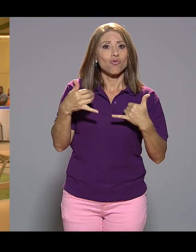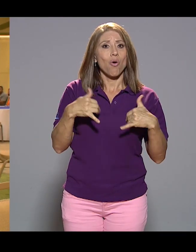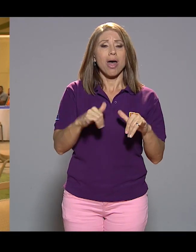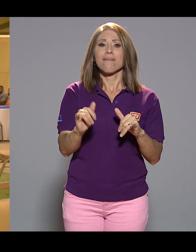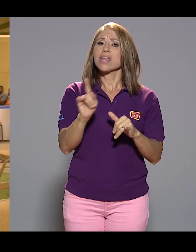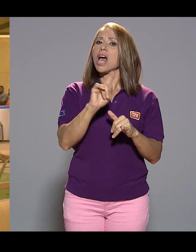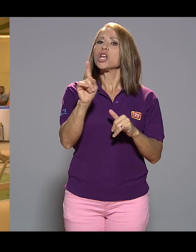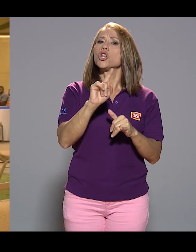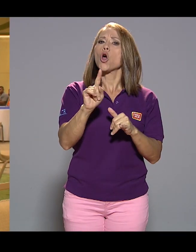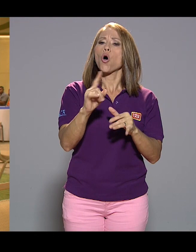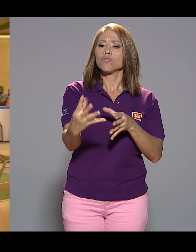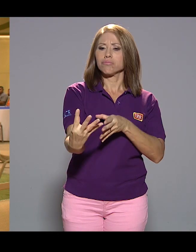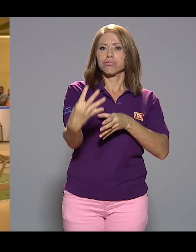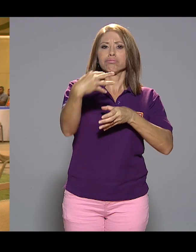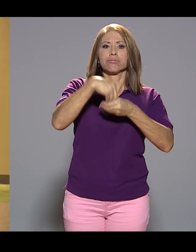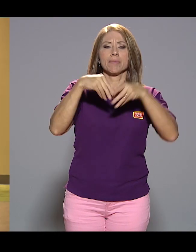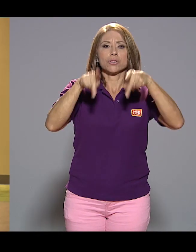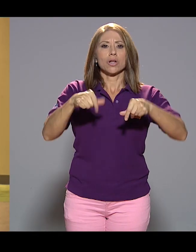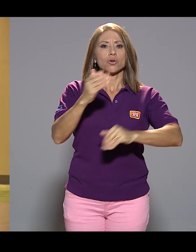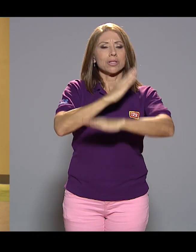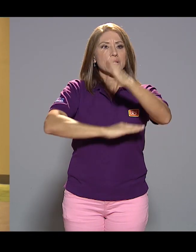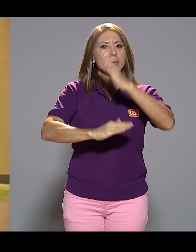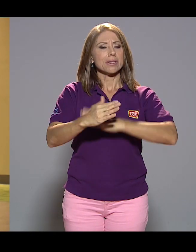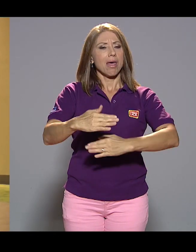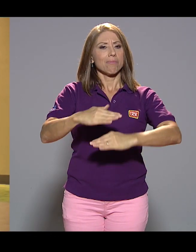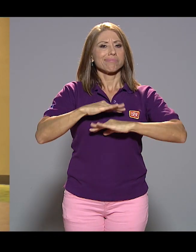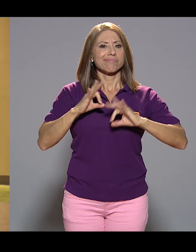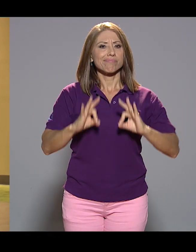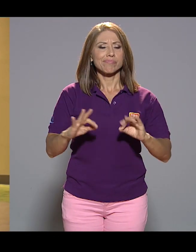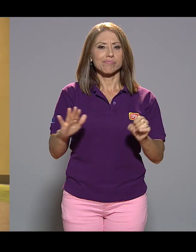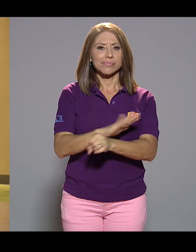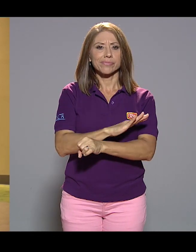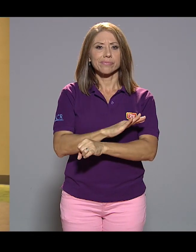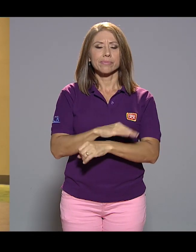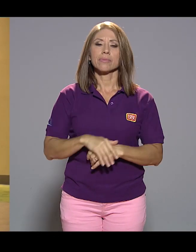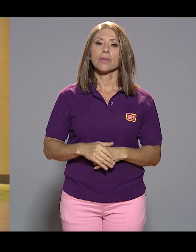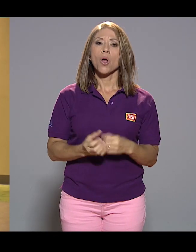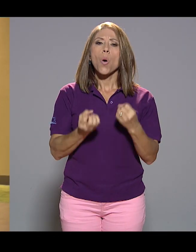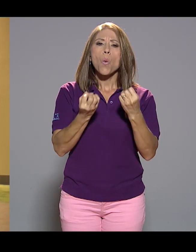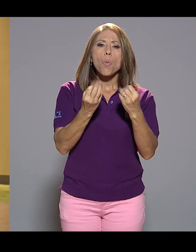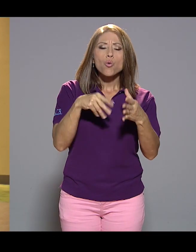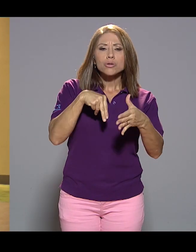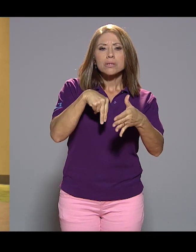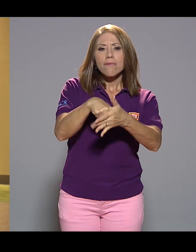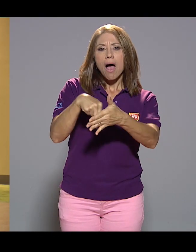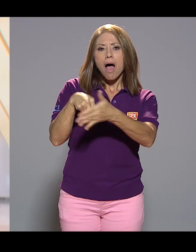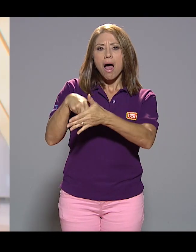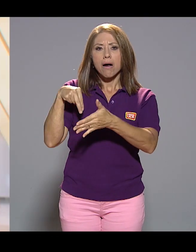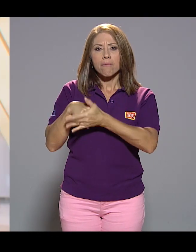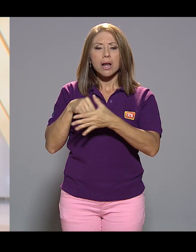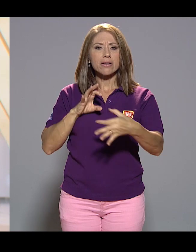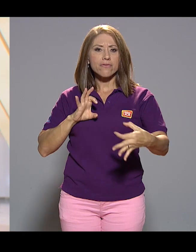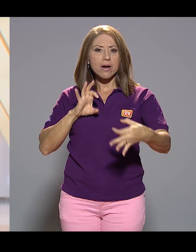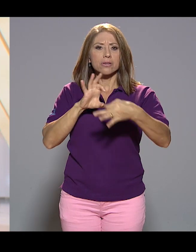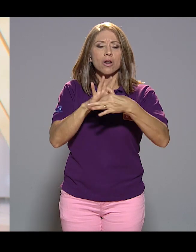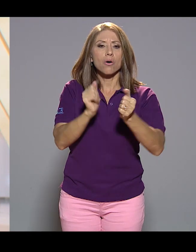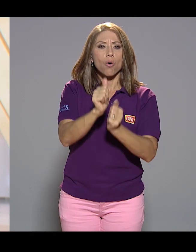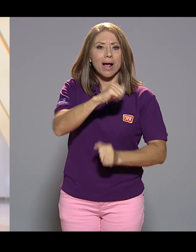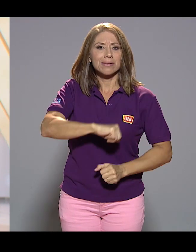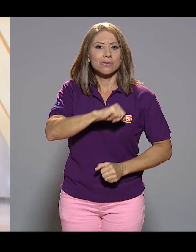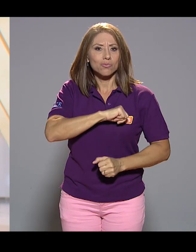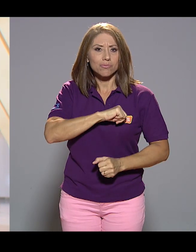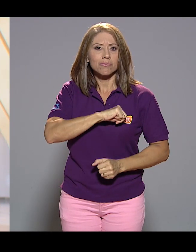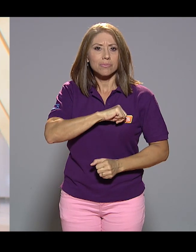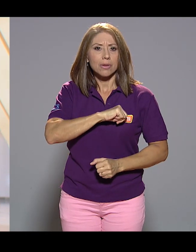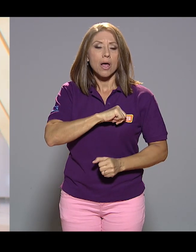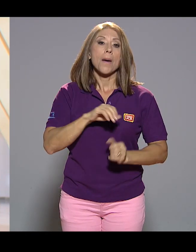principales, quienes aún se resisten a integrar de forma plena a las personas con discapacidad. Muchas de las barreras tienen que